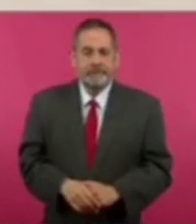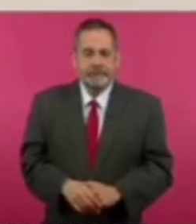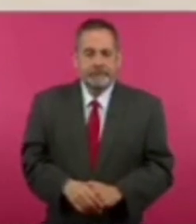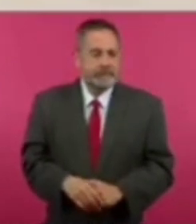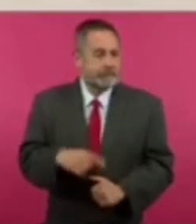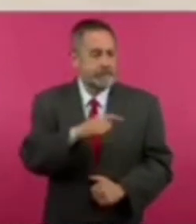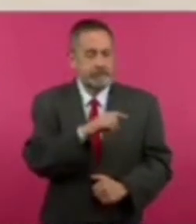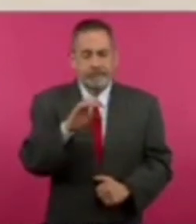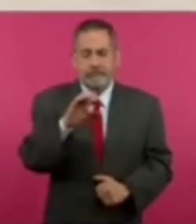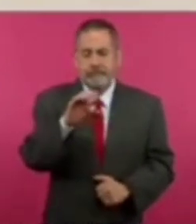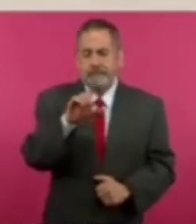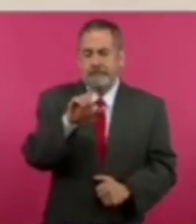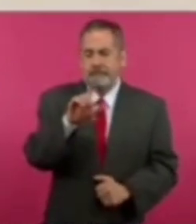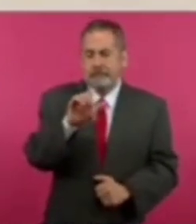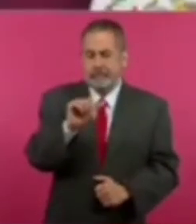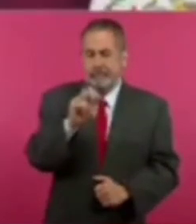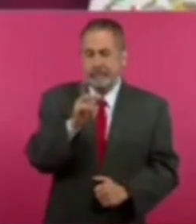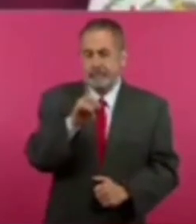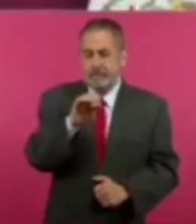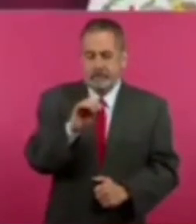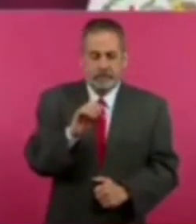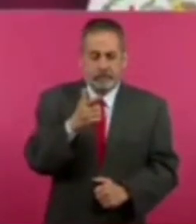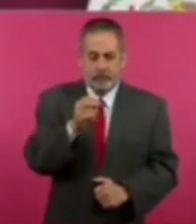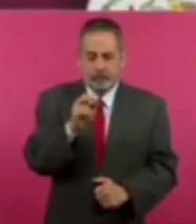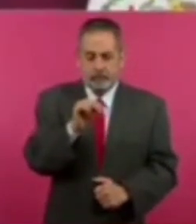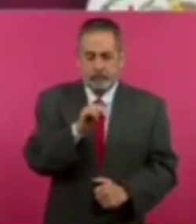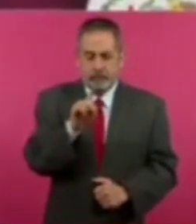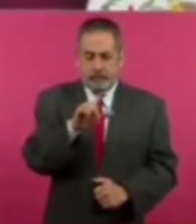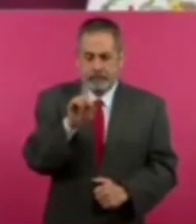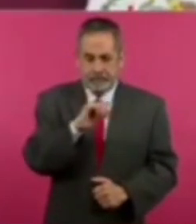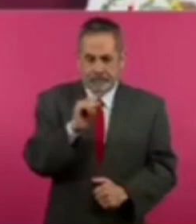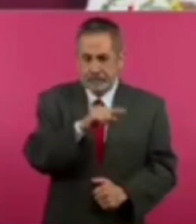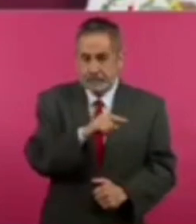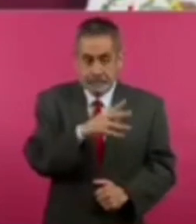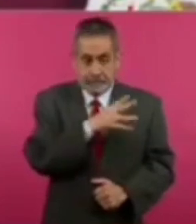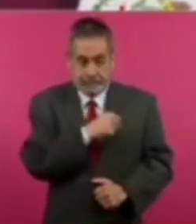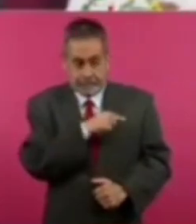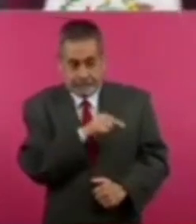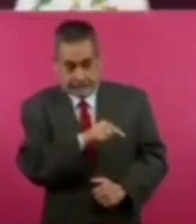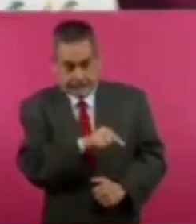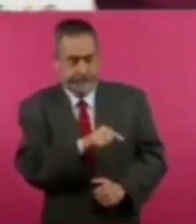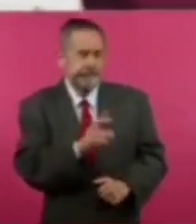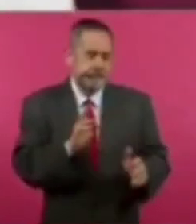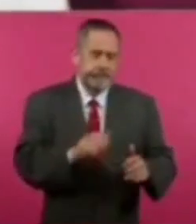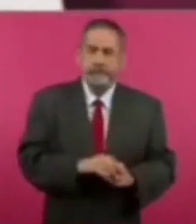Claudio X González, hijo, le está haciendo